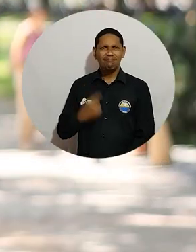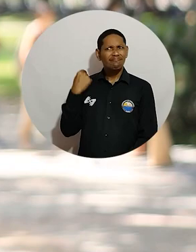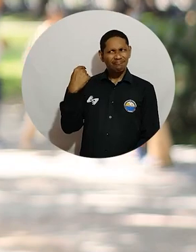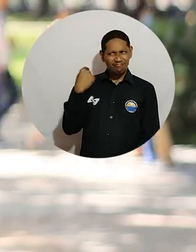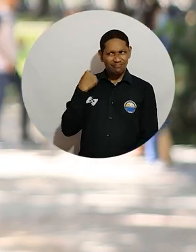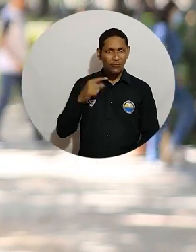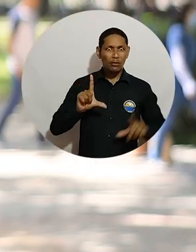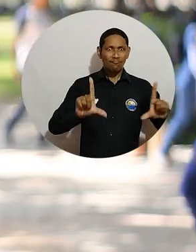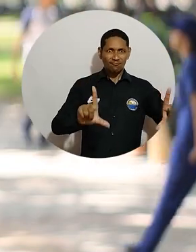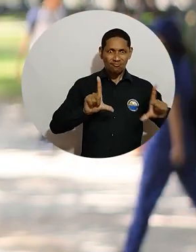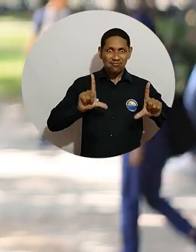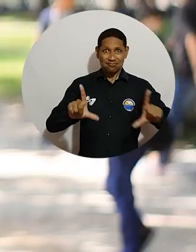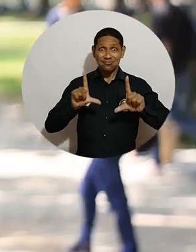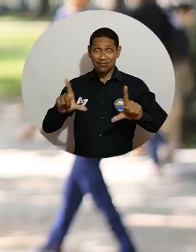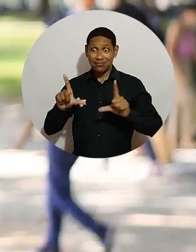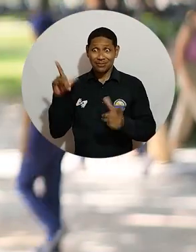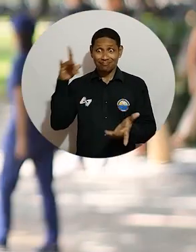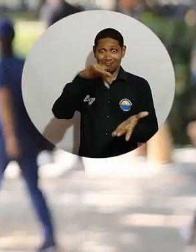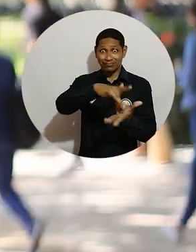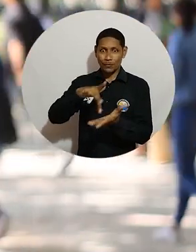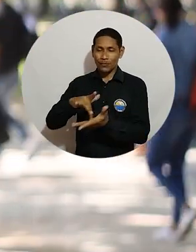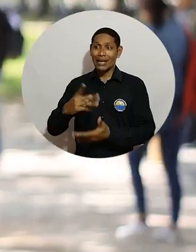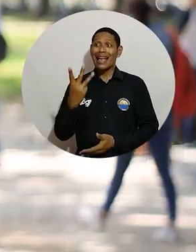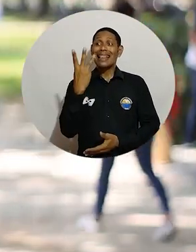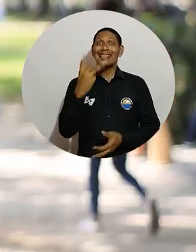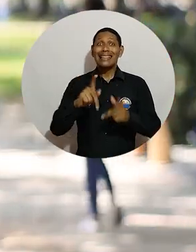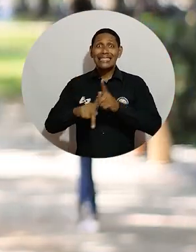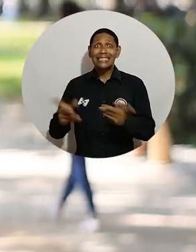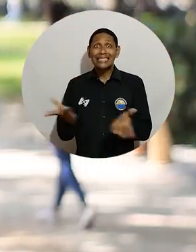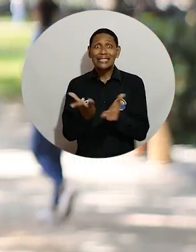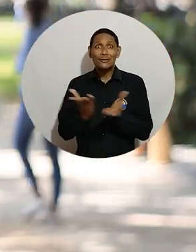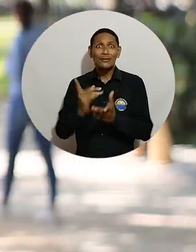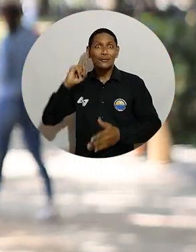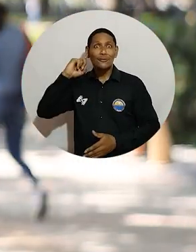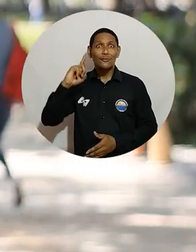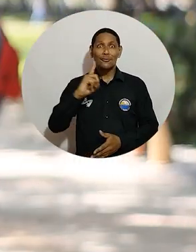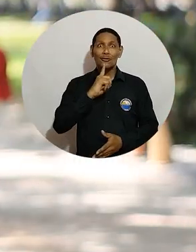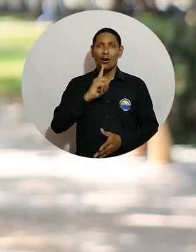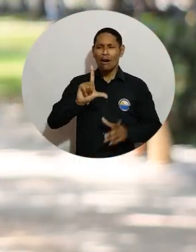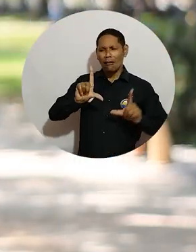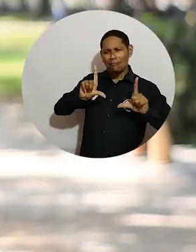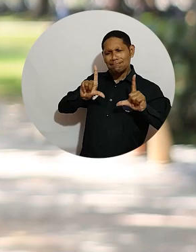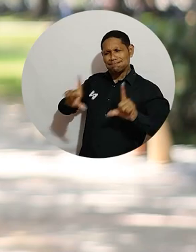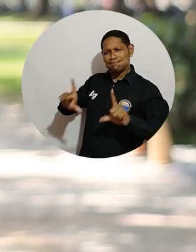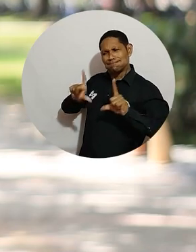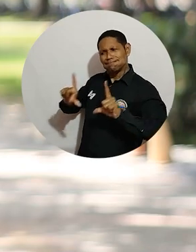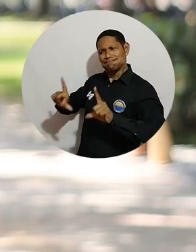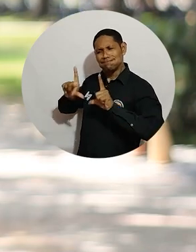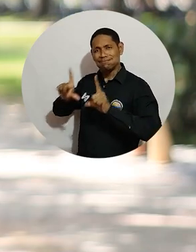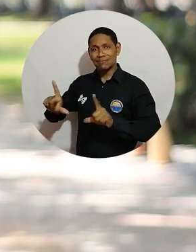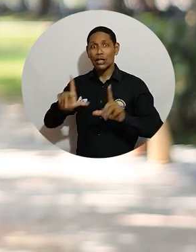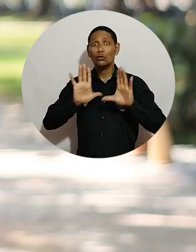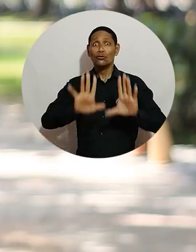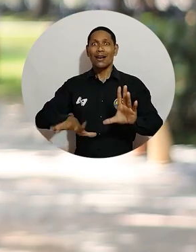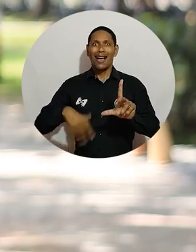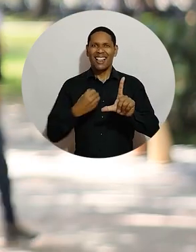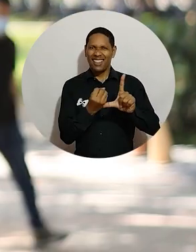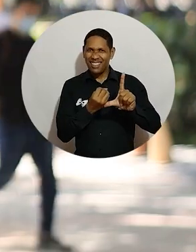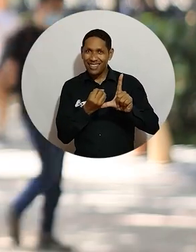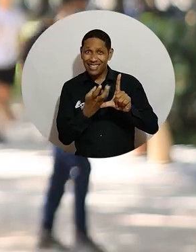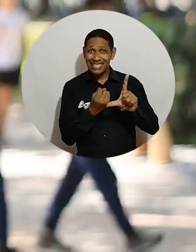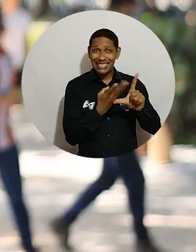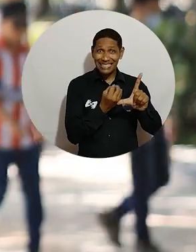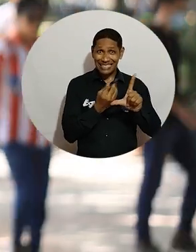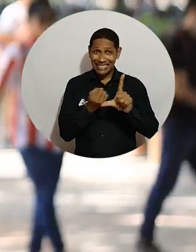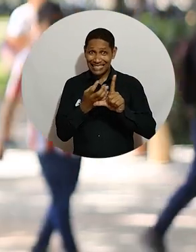Durante la reciente ceremonia de graduación de pregrado presencial, tres estudiantes con discapacidad auditiva recibieron sus títulos como